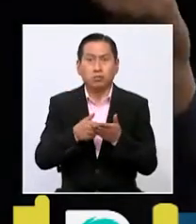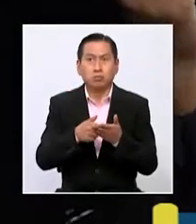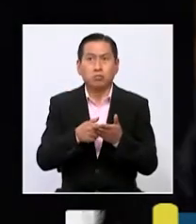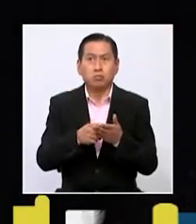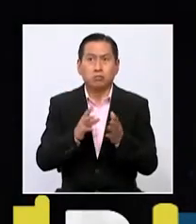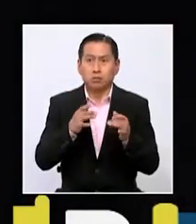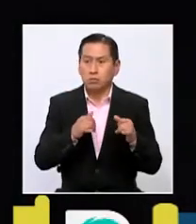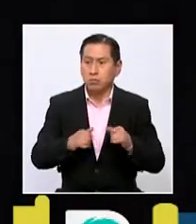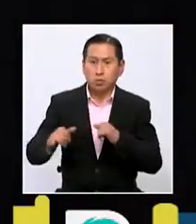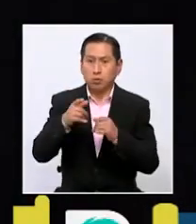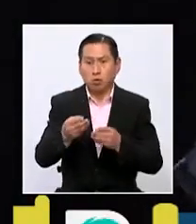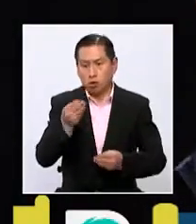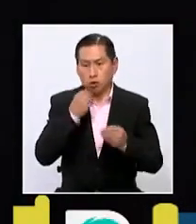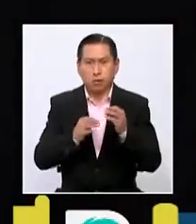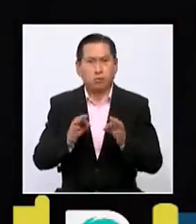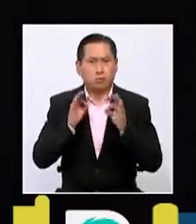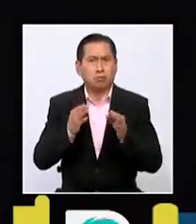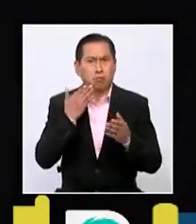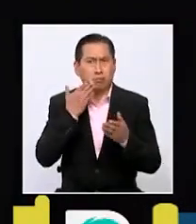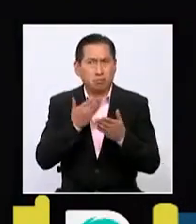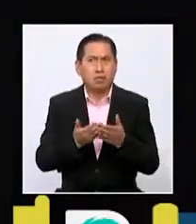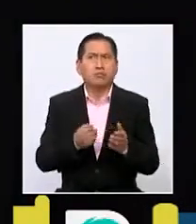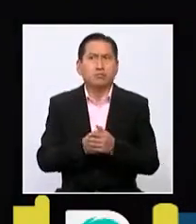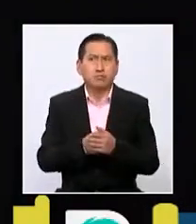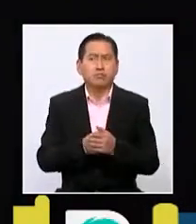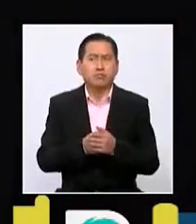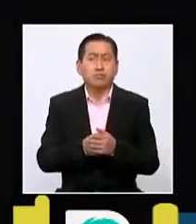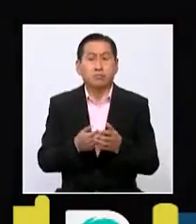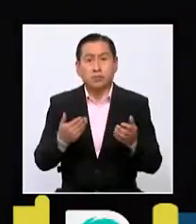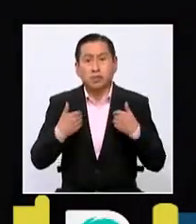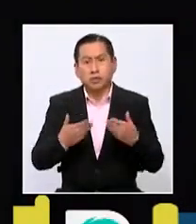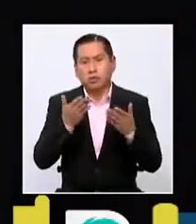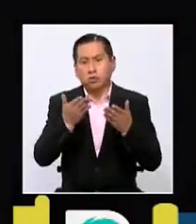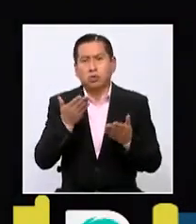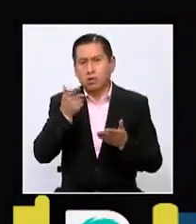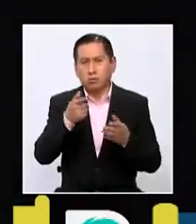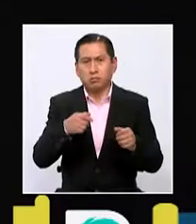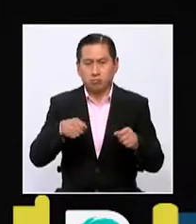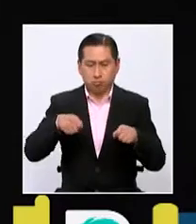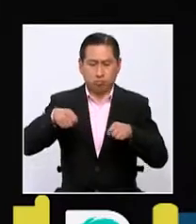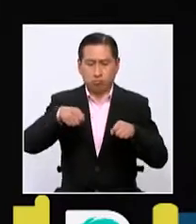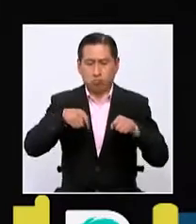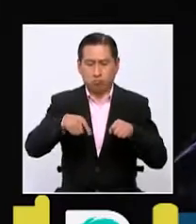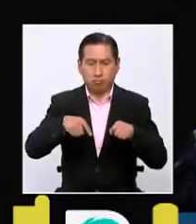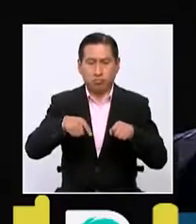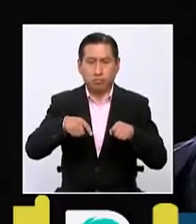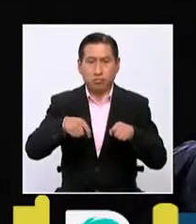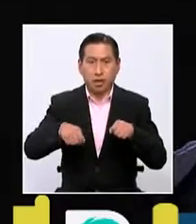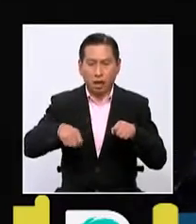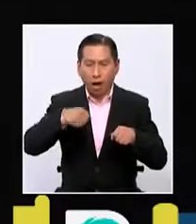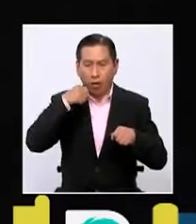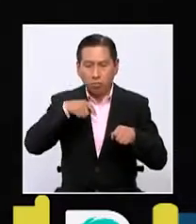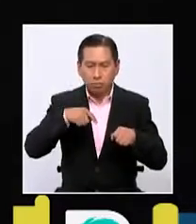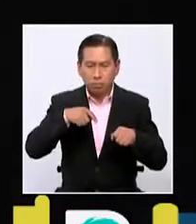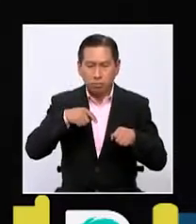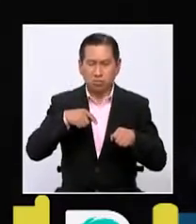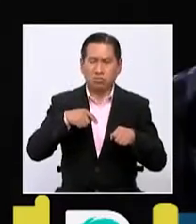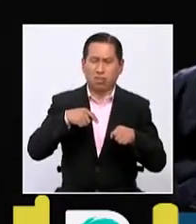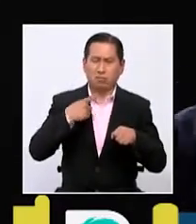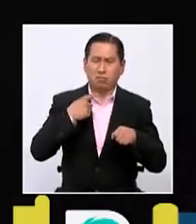nos gusta comer bien, ¿verdad? Si tienes un bife de carne sin sal y lo pruebas con sal, pues mira,